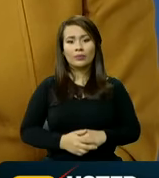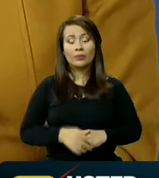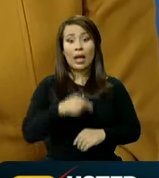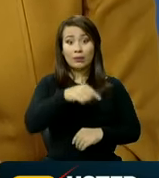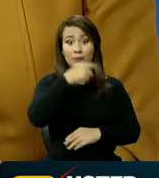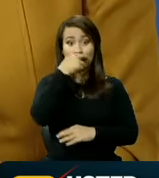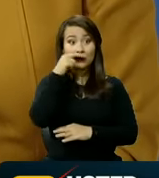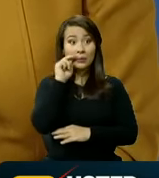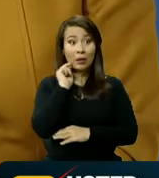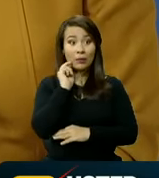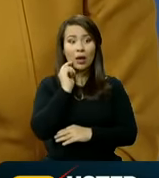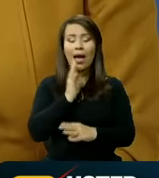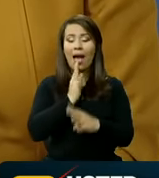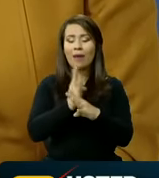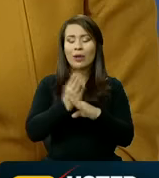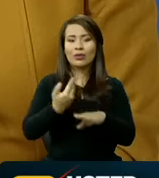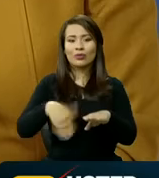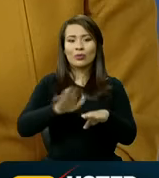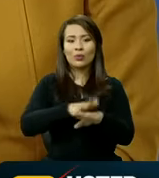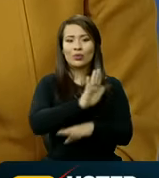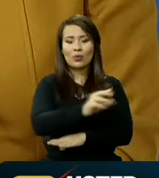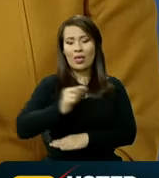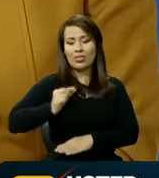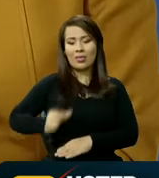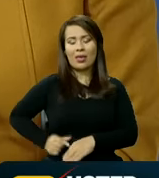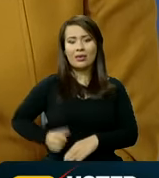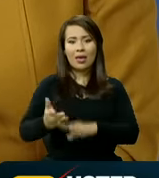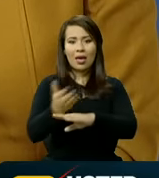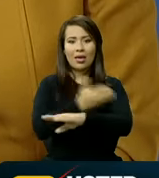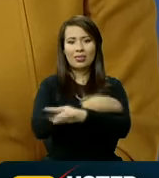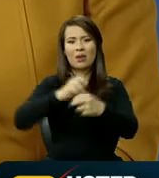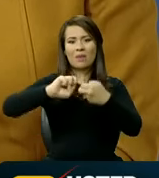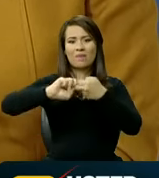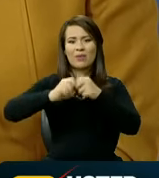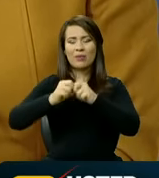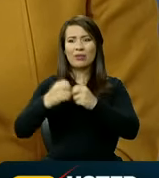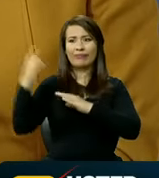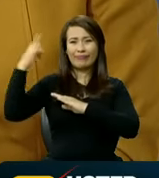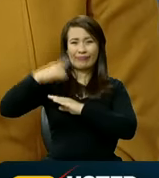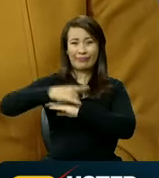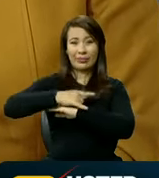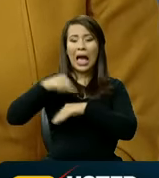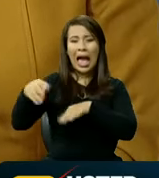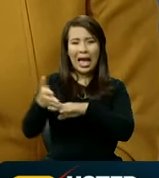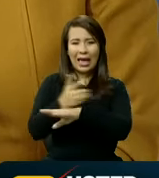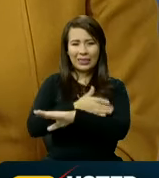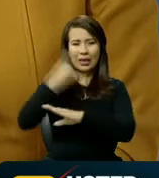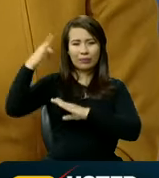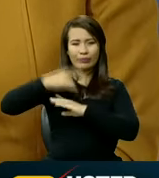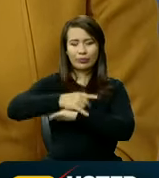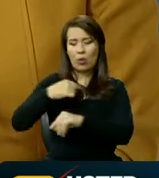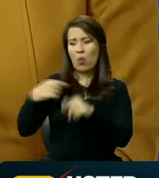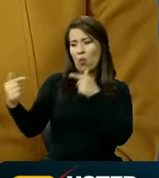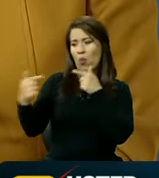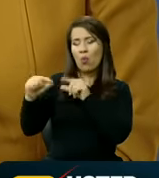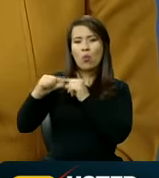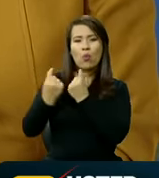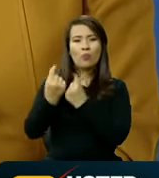burgomaestre dio detalles respecto al incidente ocurrido en el centro de convenciones con el movimiento Creo.